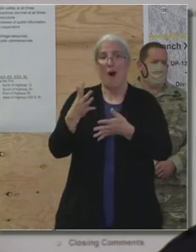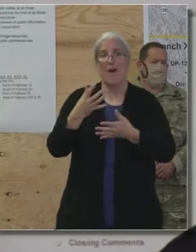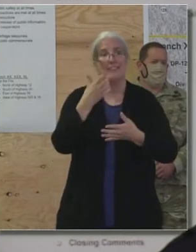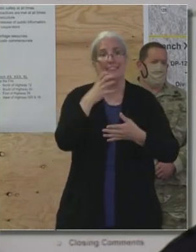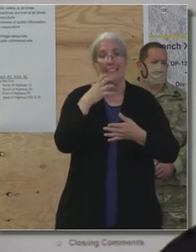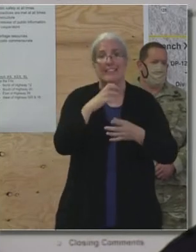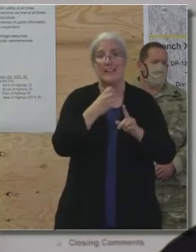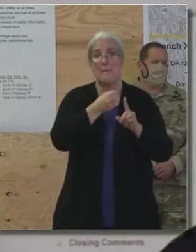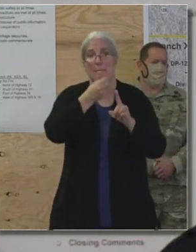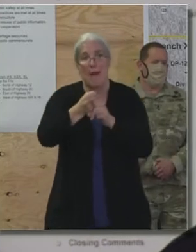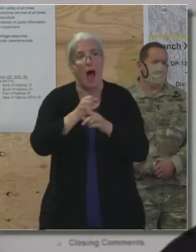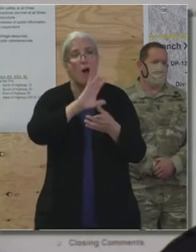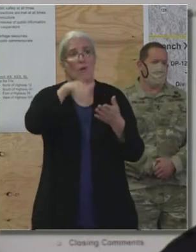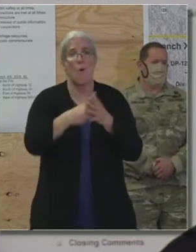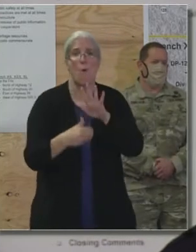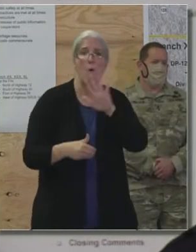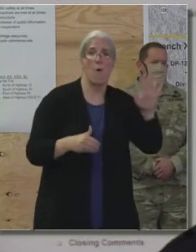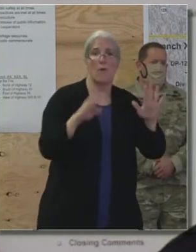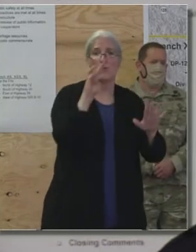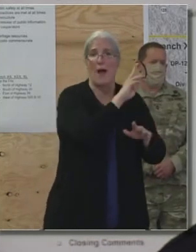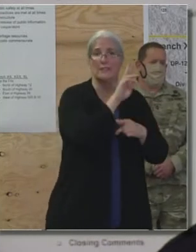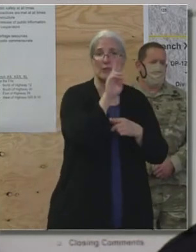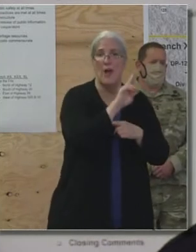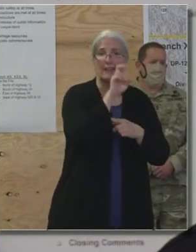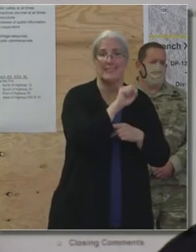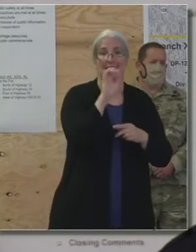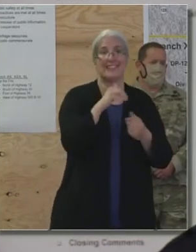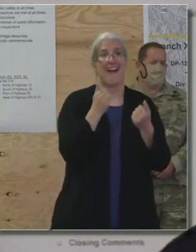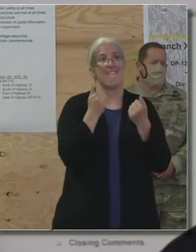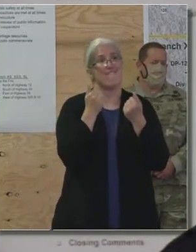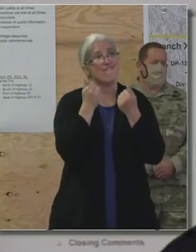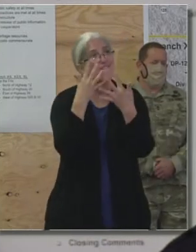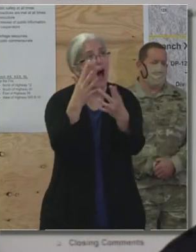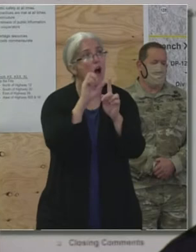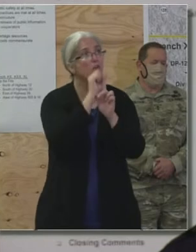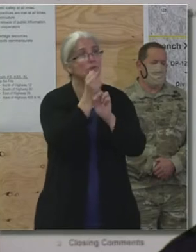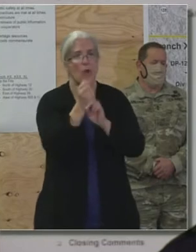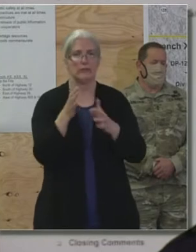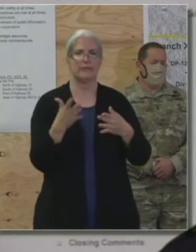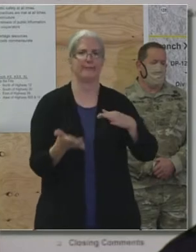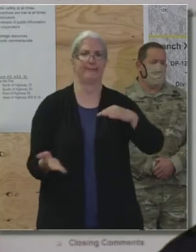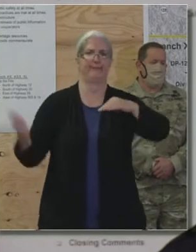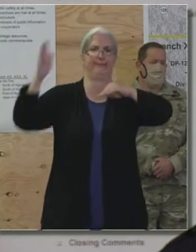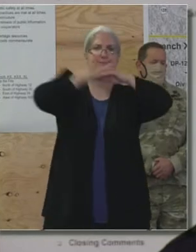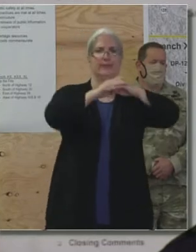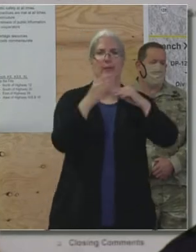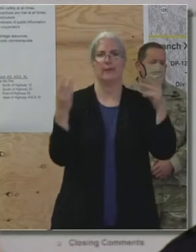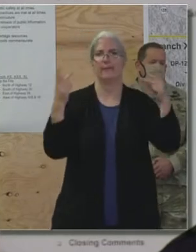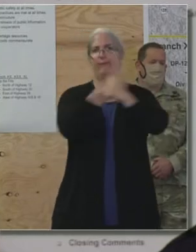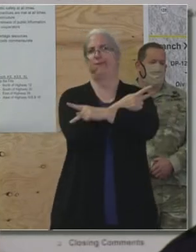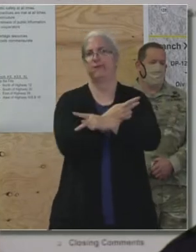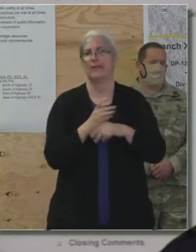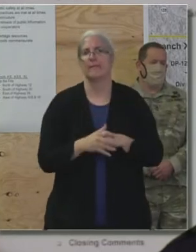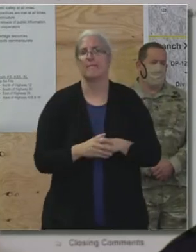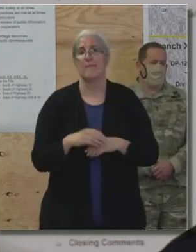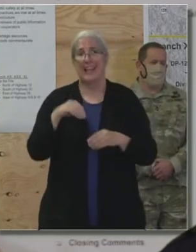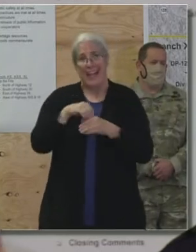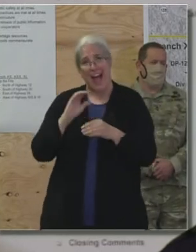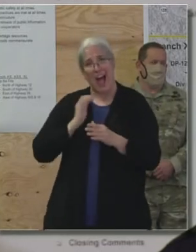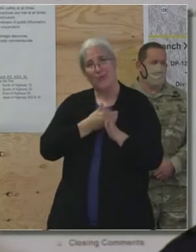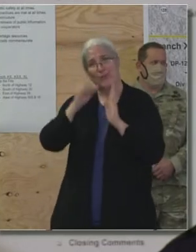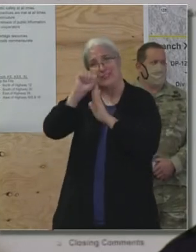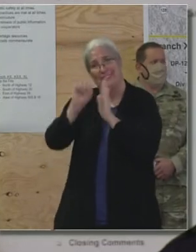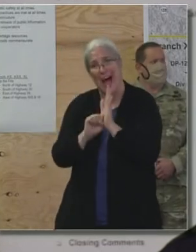impactando el oeste de eeuu las condiciones para los incendios empeoran empeorado en otros estados y como consecuencia de esto